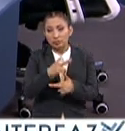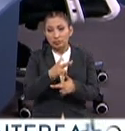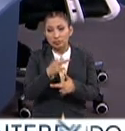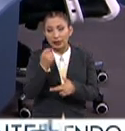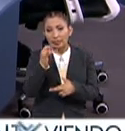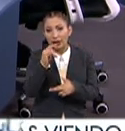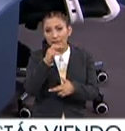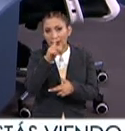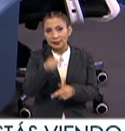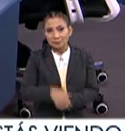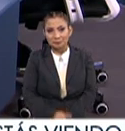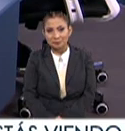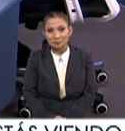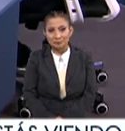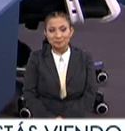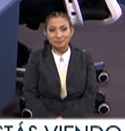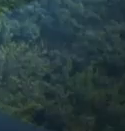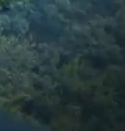regresamos. Esto es Interfaz.